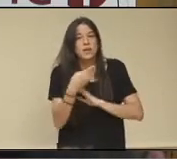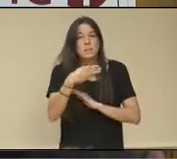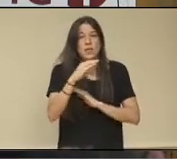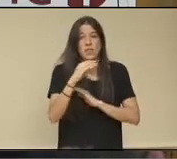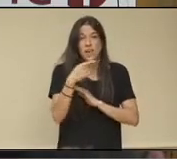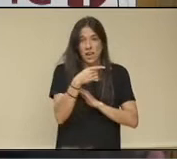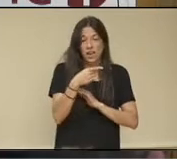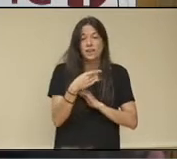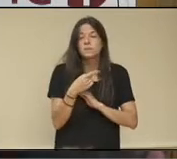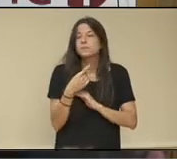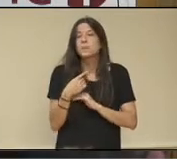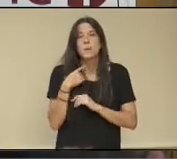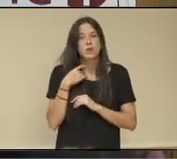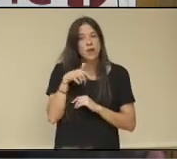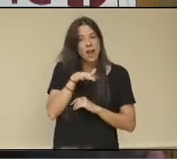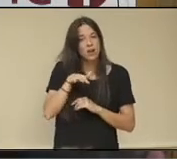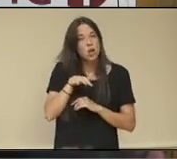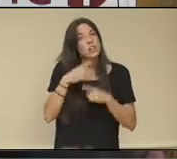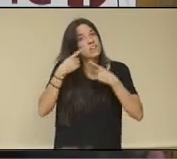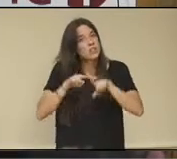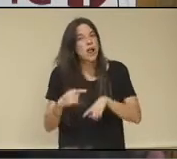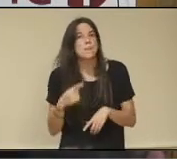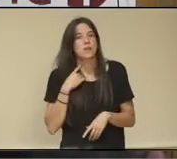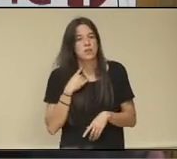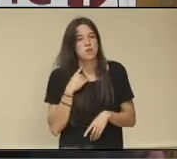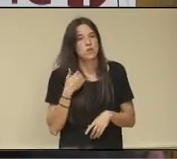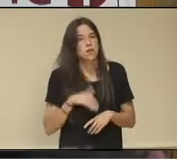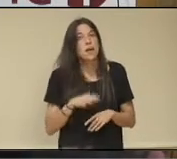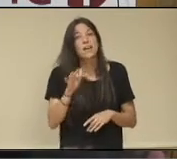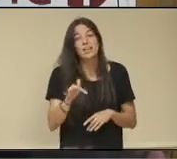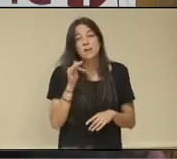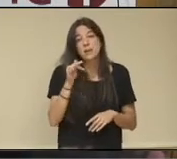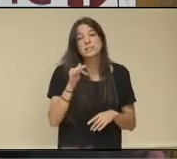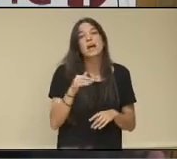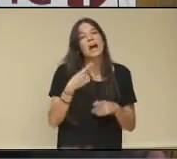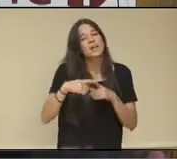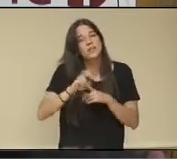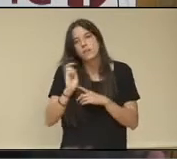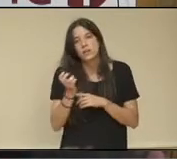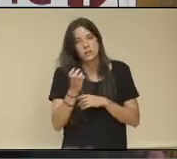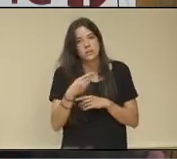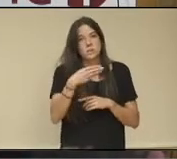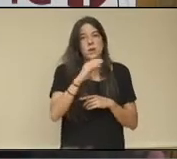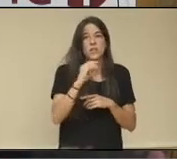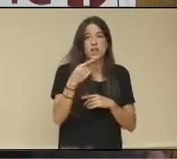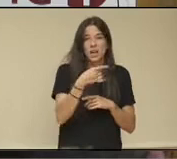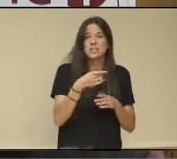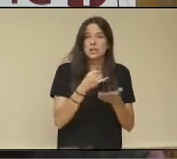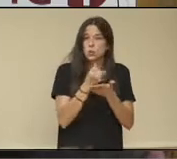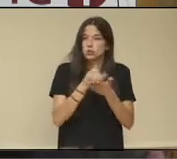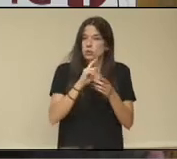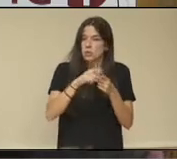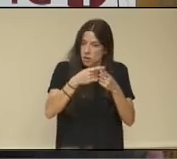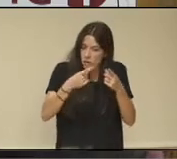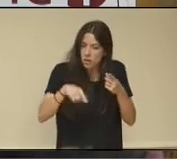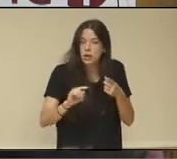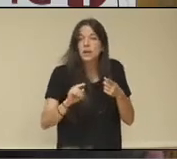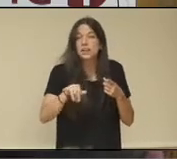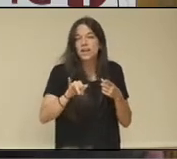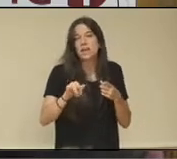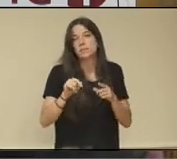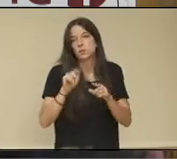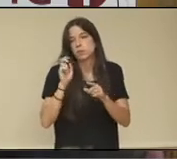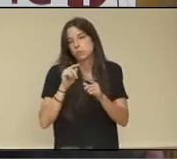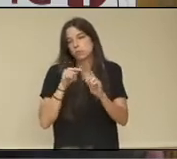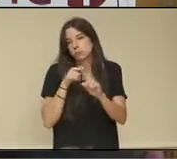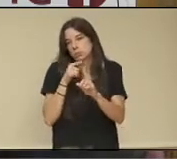esta región diferencial y además hay otras diferencias. BCG se subcultivó y tenemos diferentes cepas. Este es un